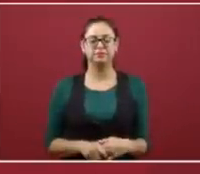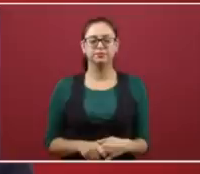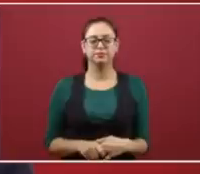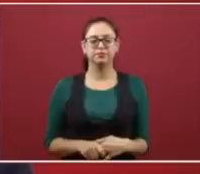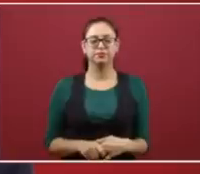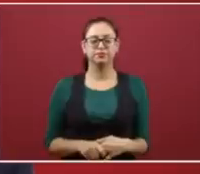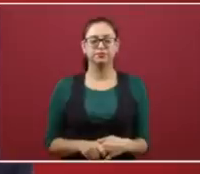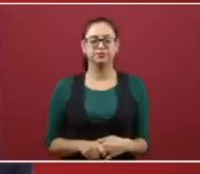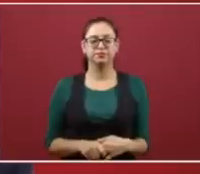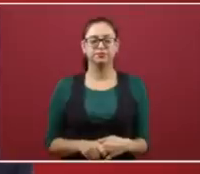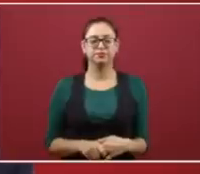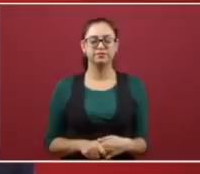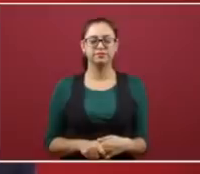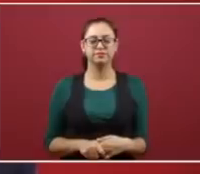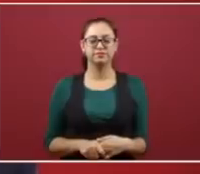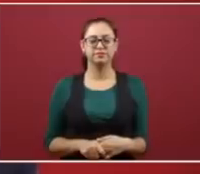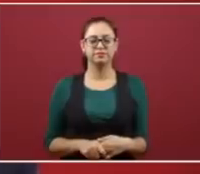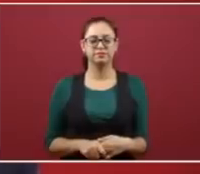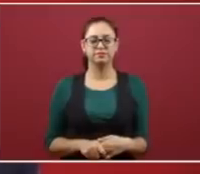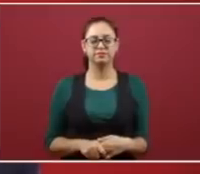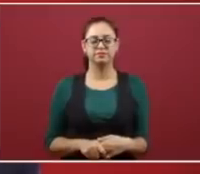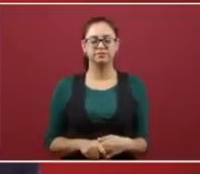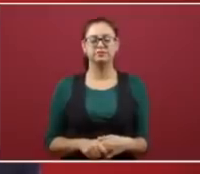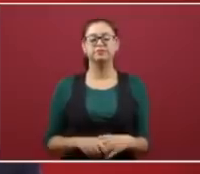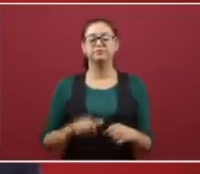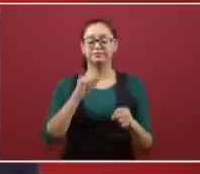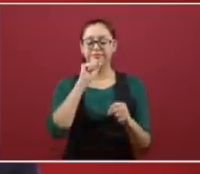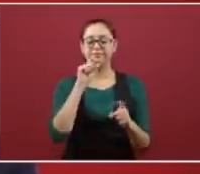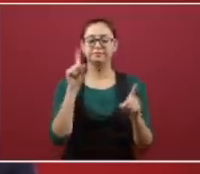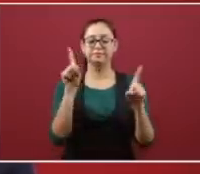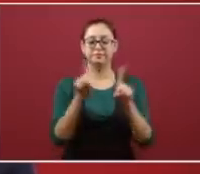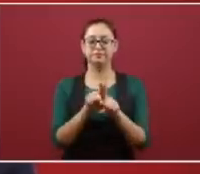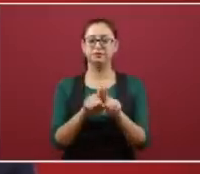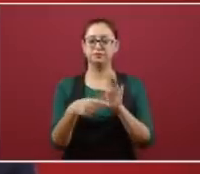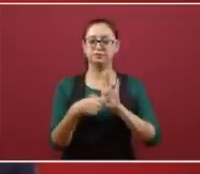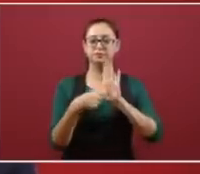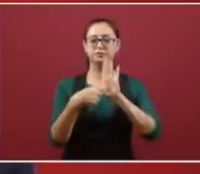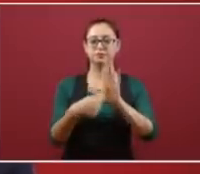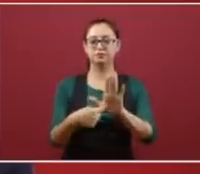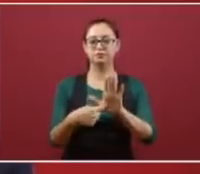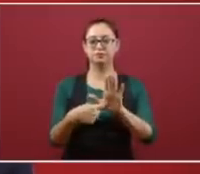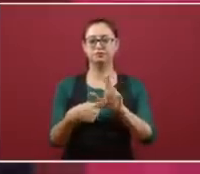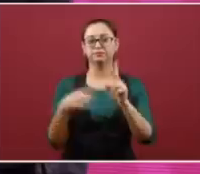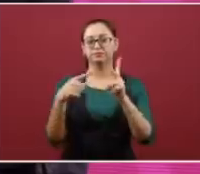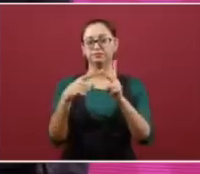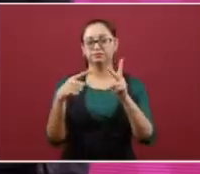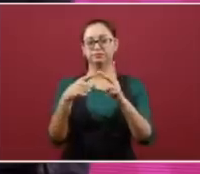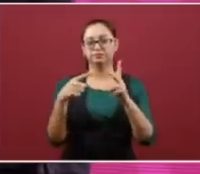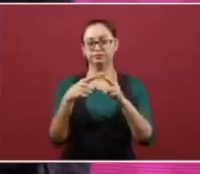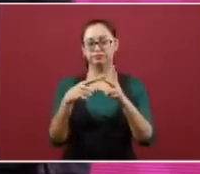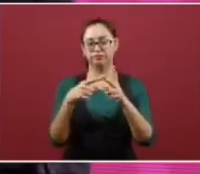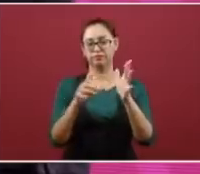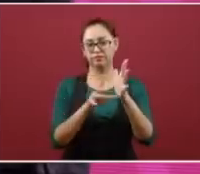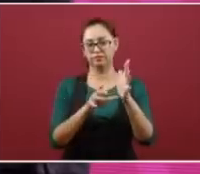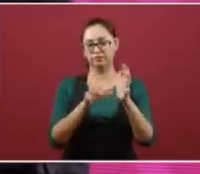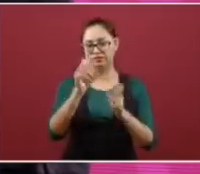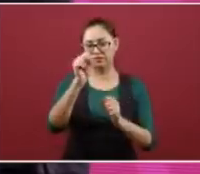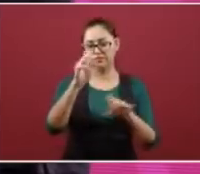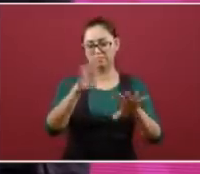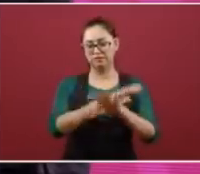por lo mismo se da a conocer también lo de la reforma para convertir en delito